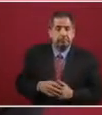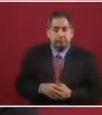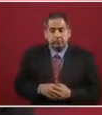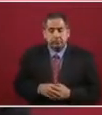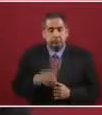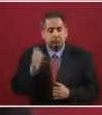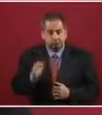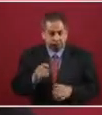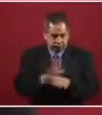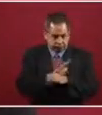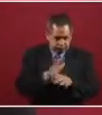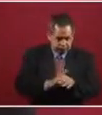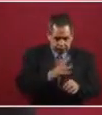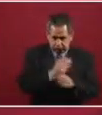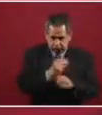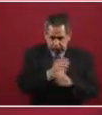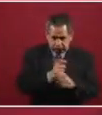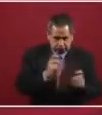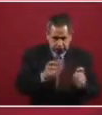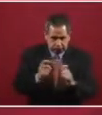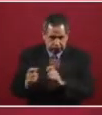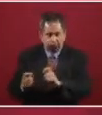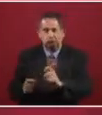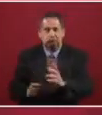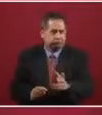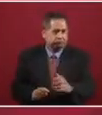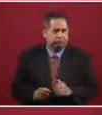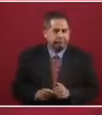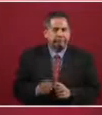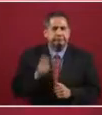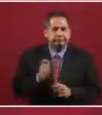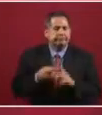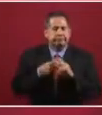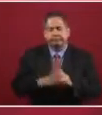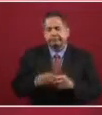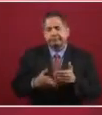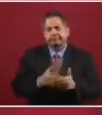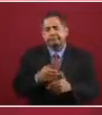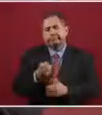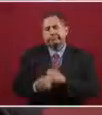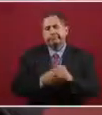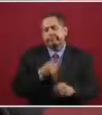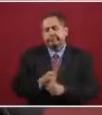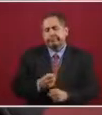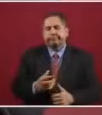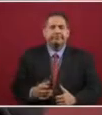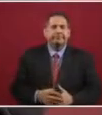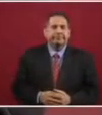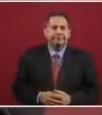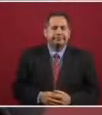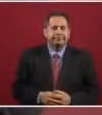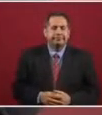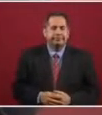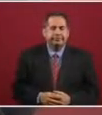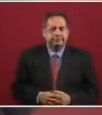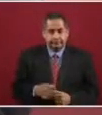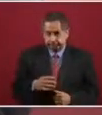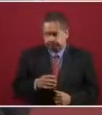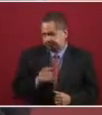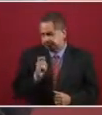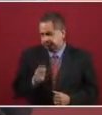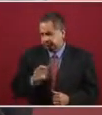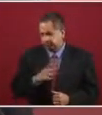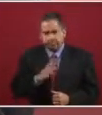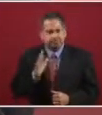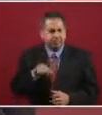sea reforzar lo que se inicie este año. Ahí